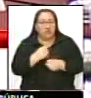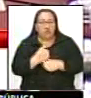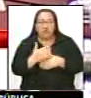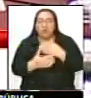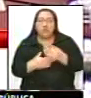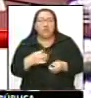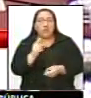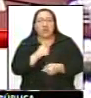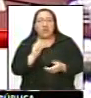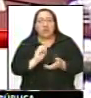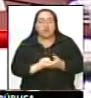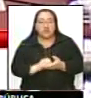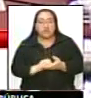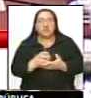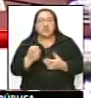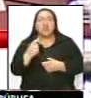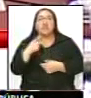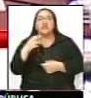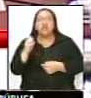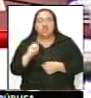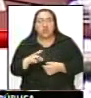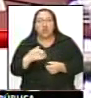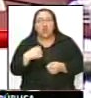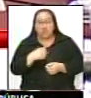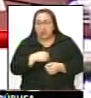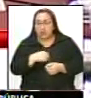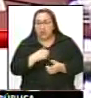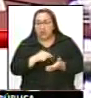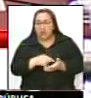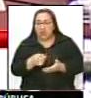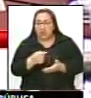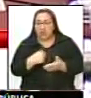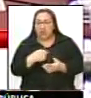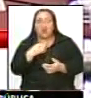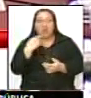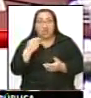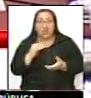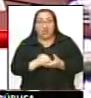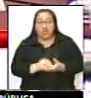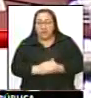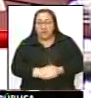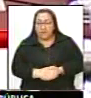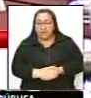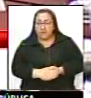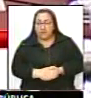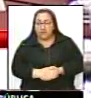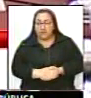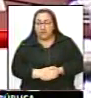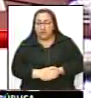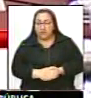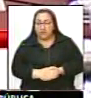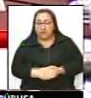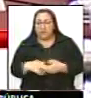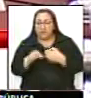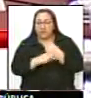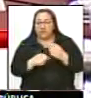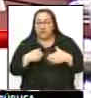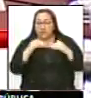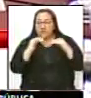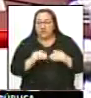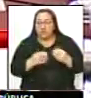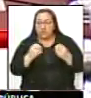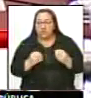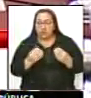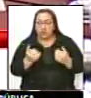de cada vez ir solarizando nuestra deuda. Eso también ayuda a que nuestro riesgo, el riesgo país, disminuya, porque